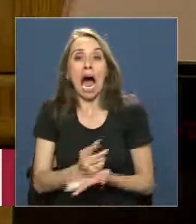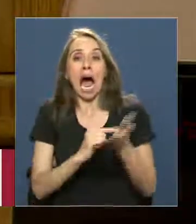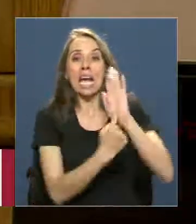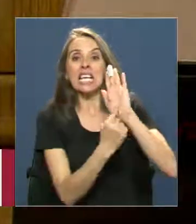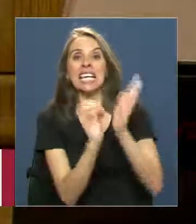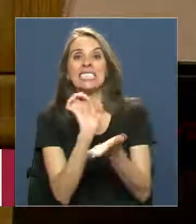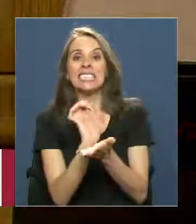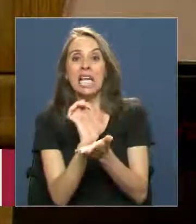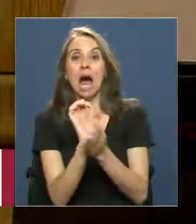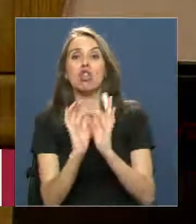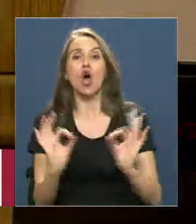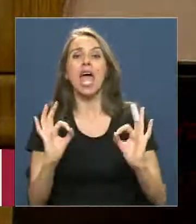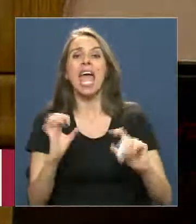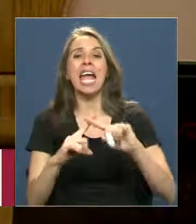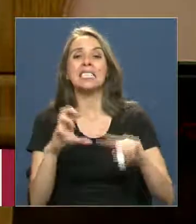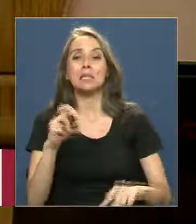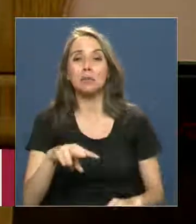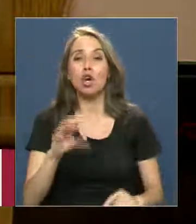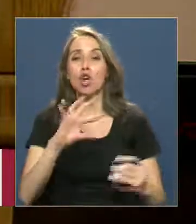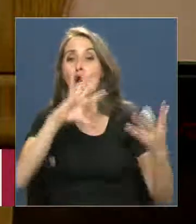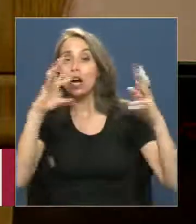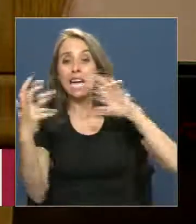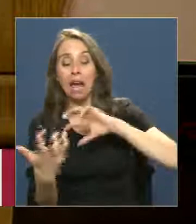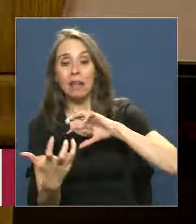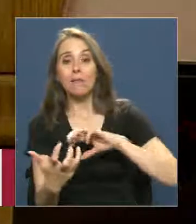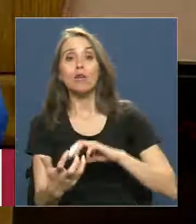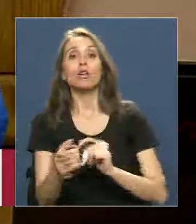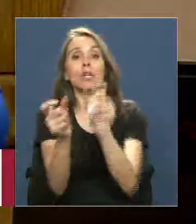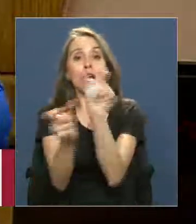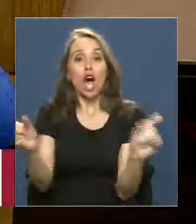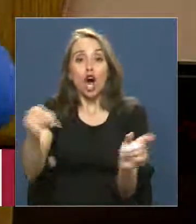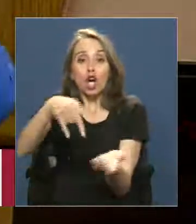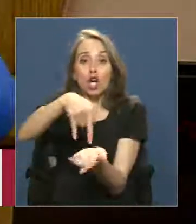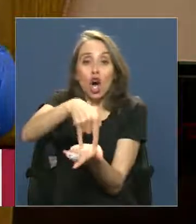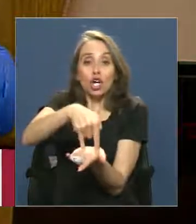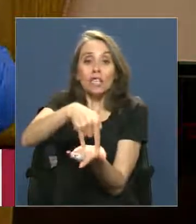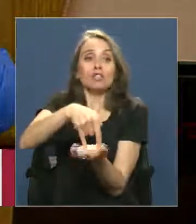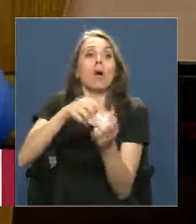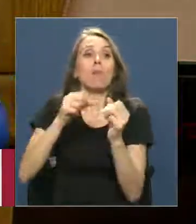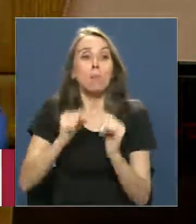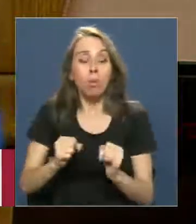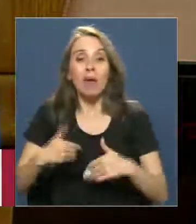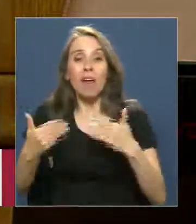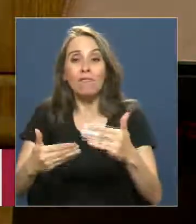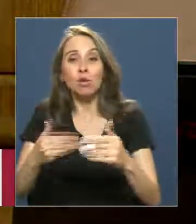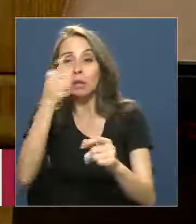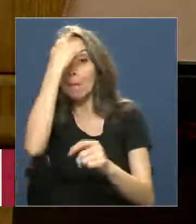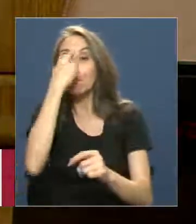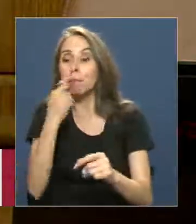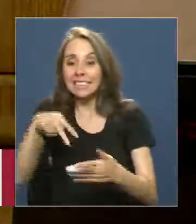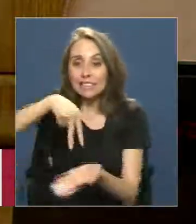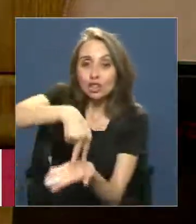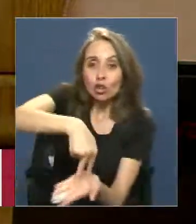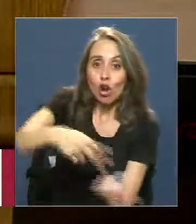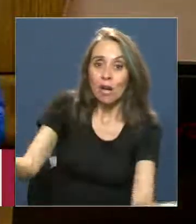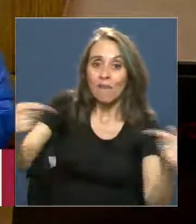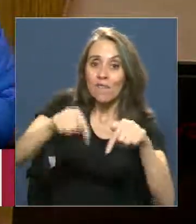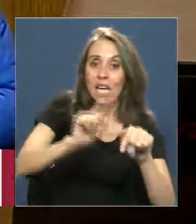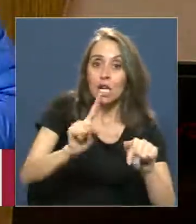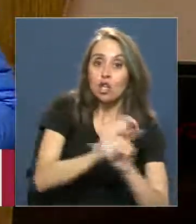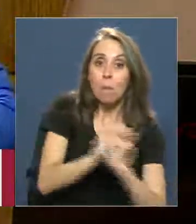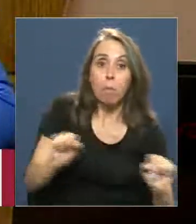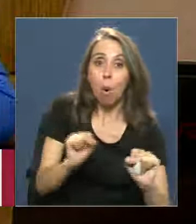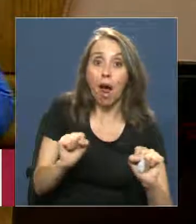catástrofe, el Congreso pueda tener, no pueda funcionar presencialmente, el Congreso pueda tener otro tipo